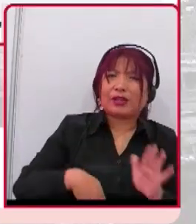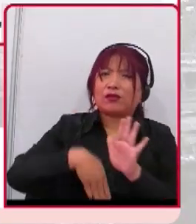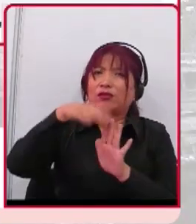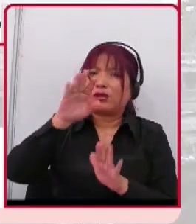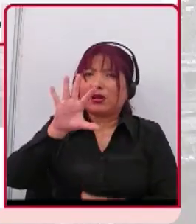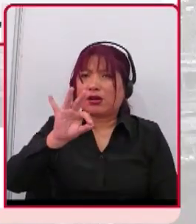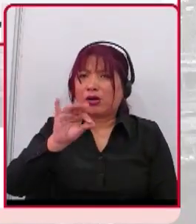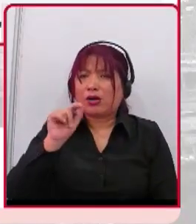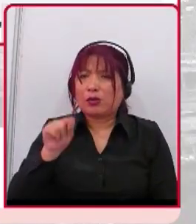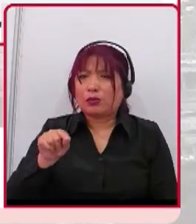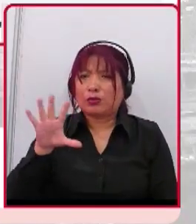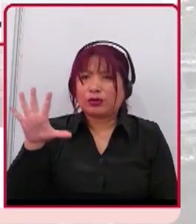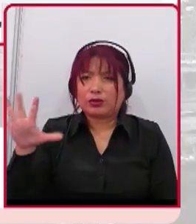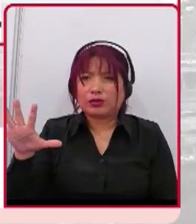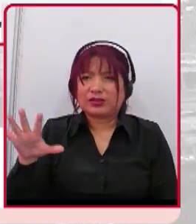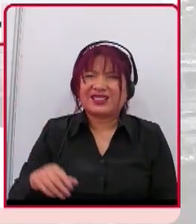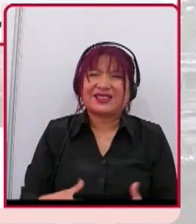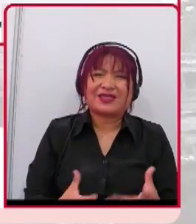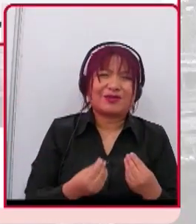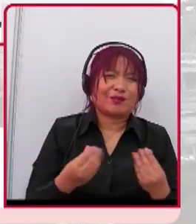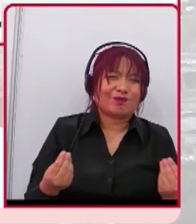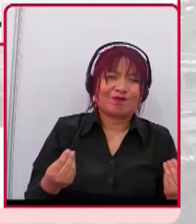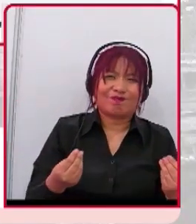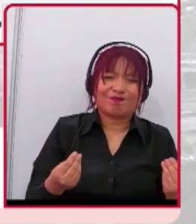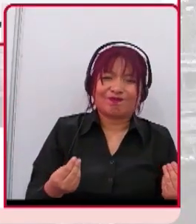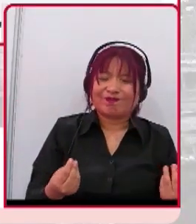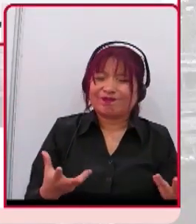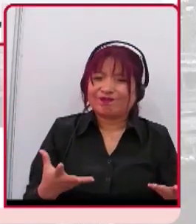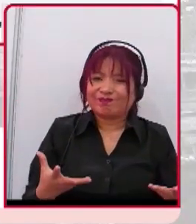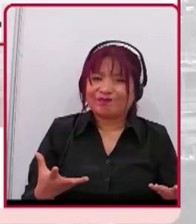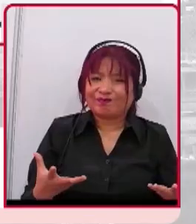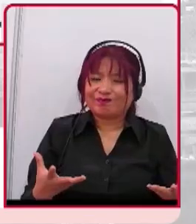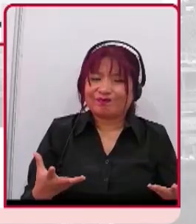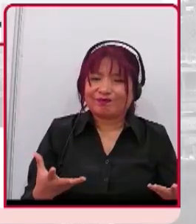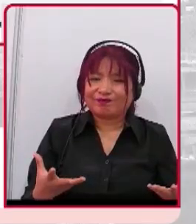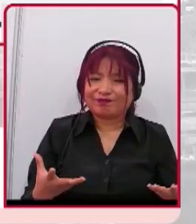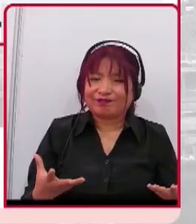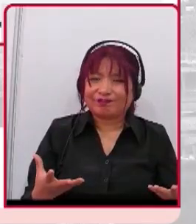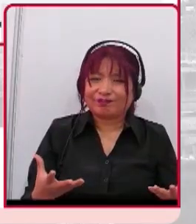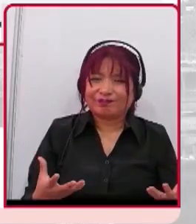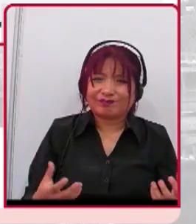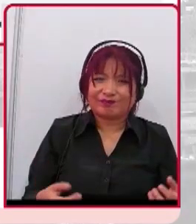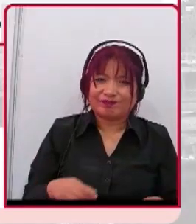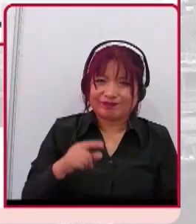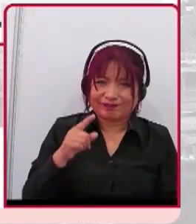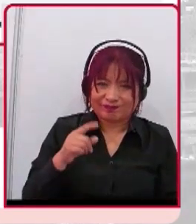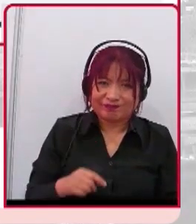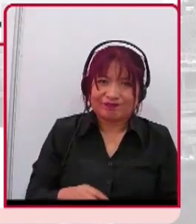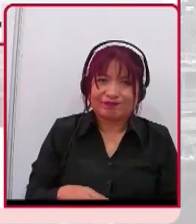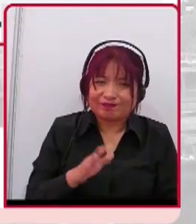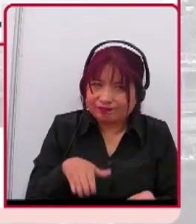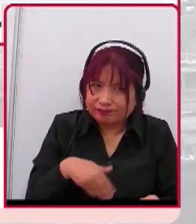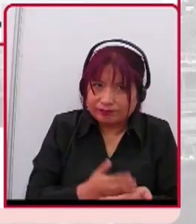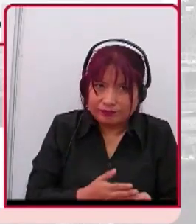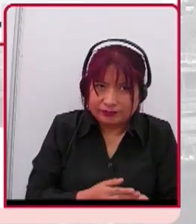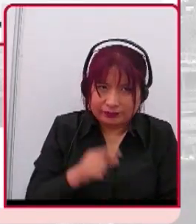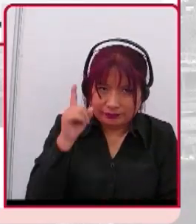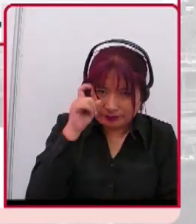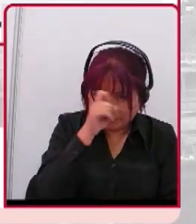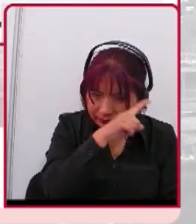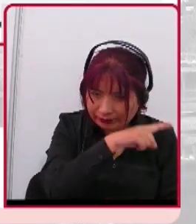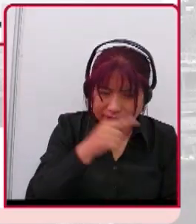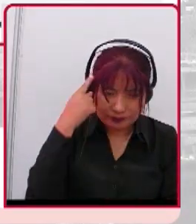9.5 de pH, y eso es un entorno bastante riesgoso para el tema de la